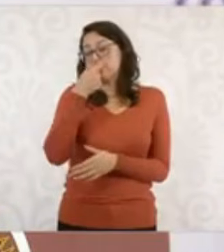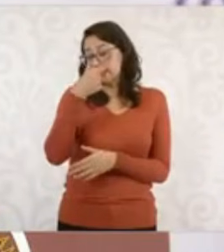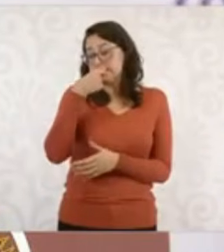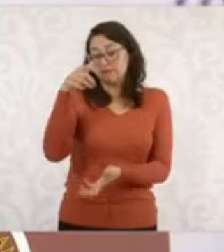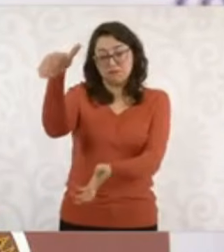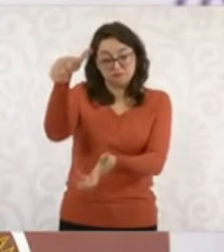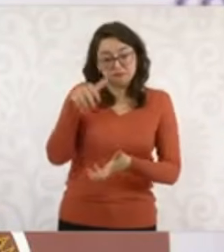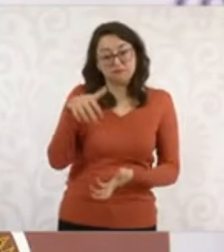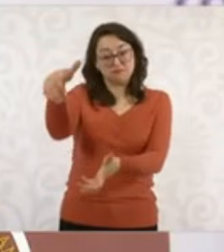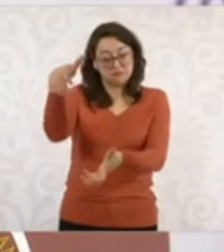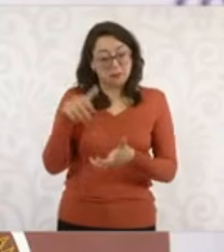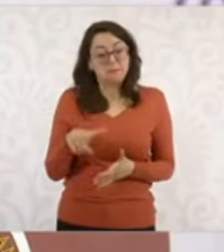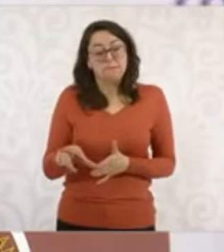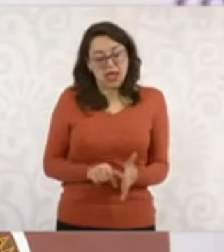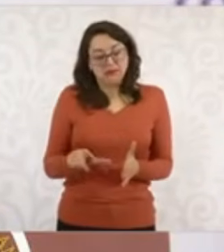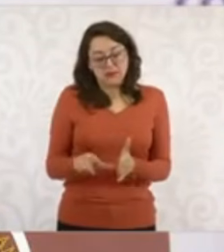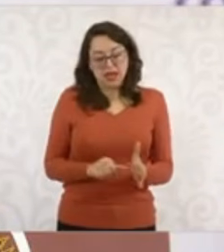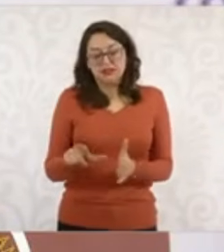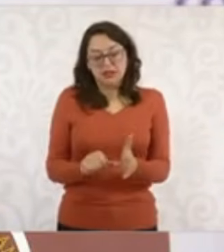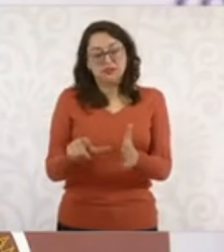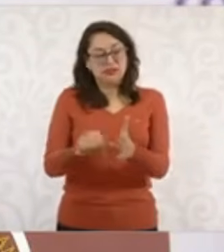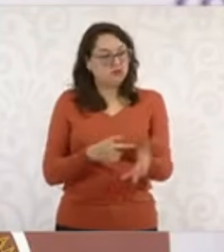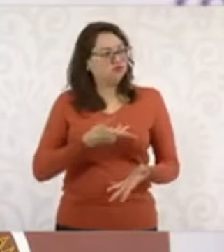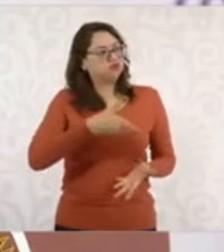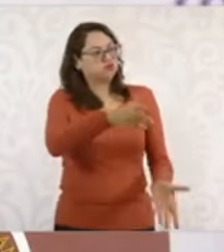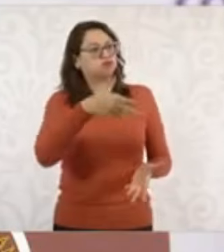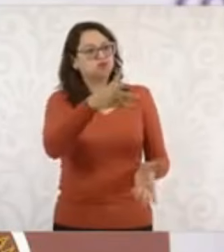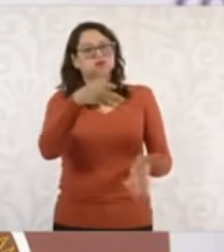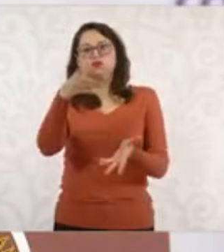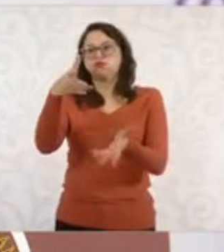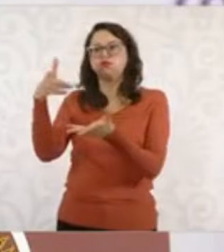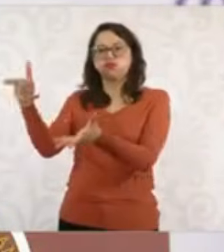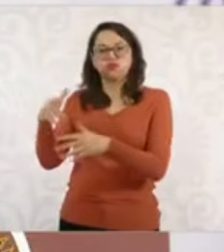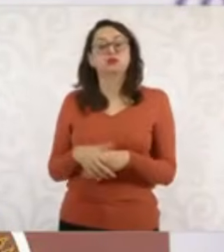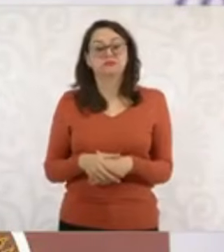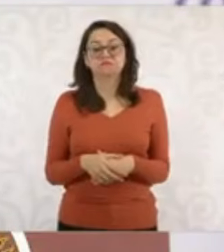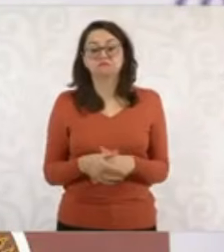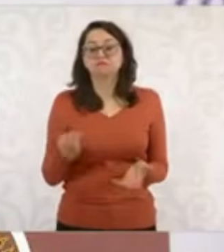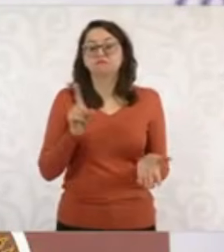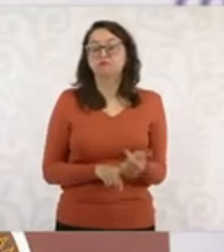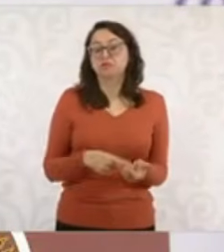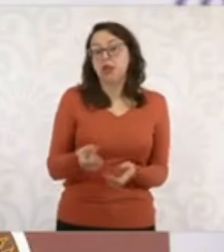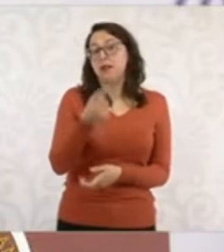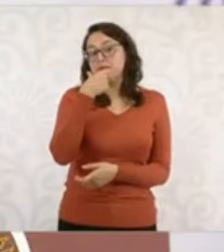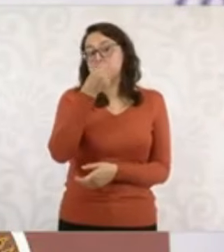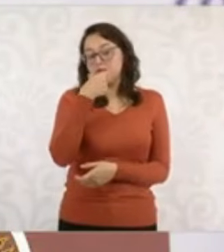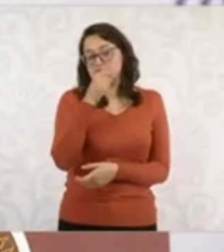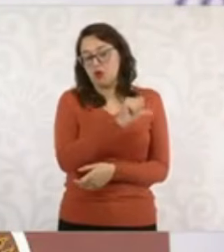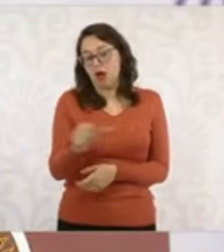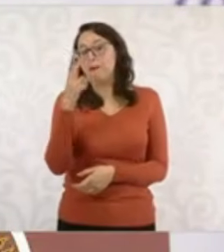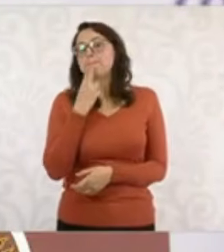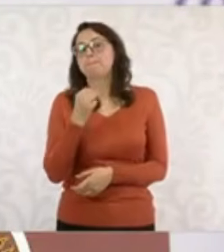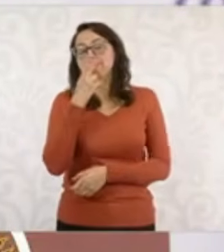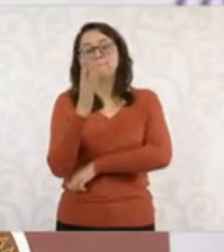mes a los hospitales, centros de salud y clínicas, de las cuales pues un porcentaje muy importante sigue siendo los medicamentos para pacientes con